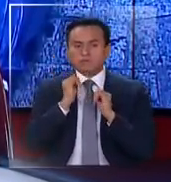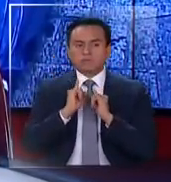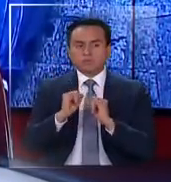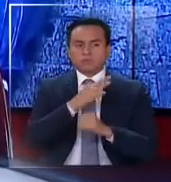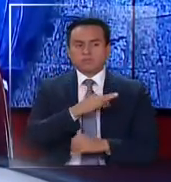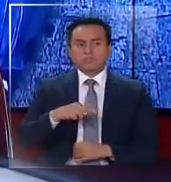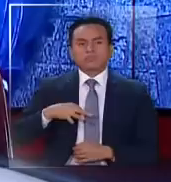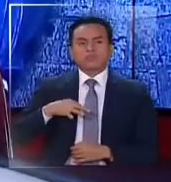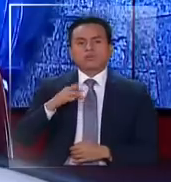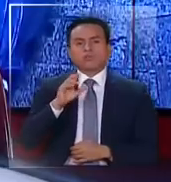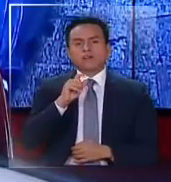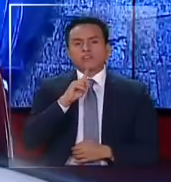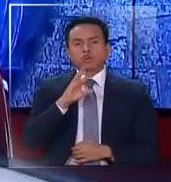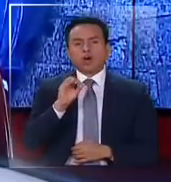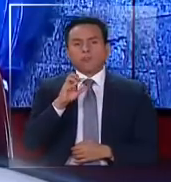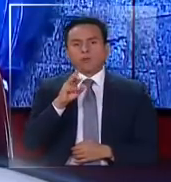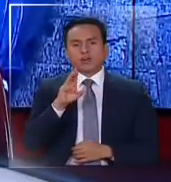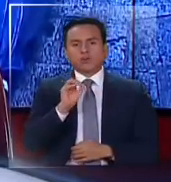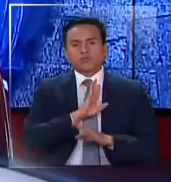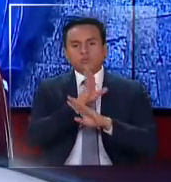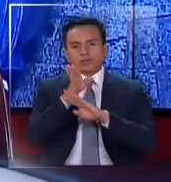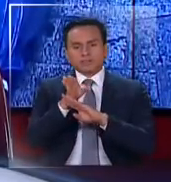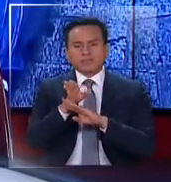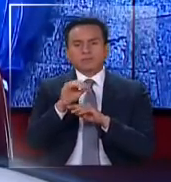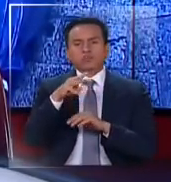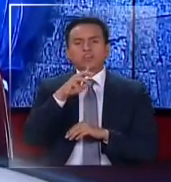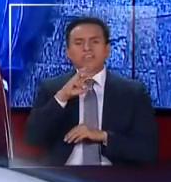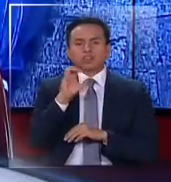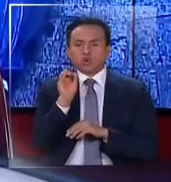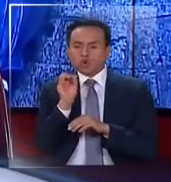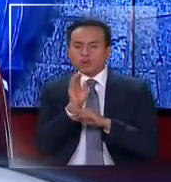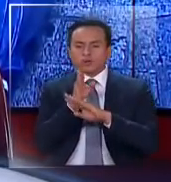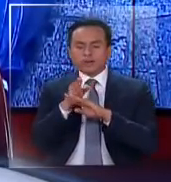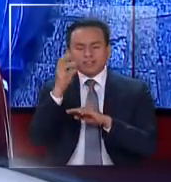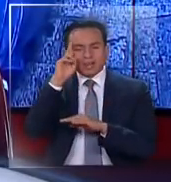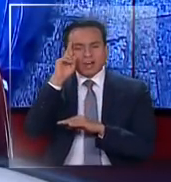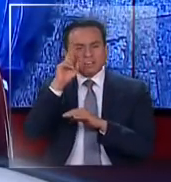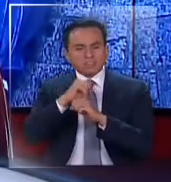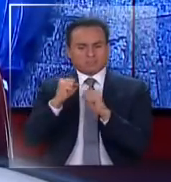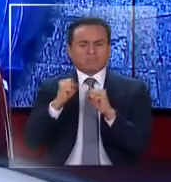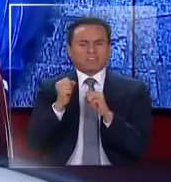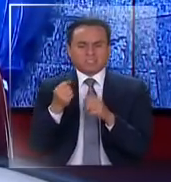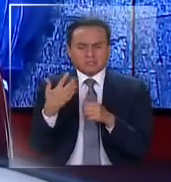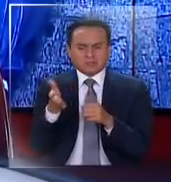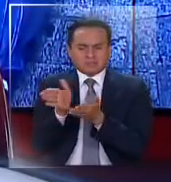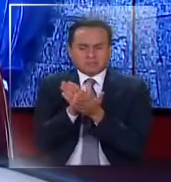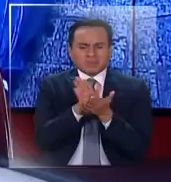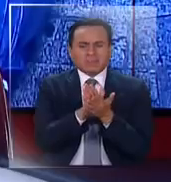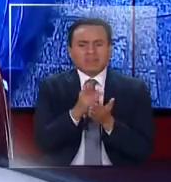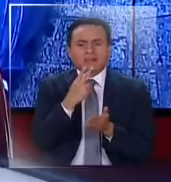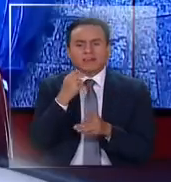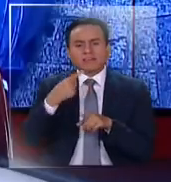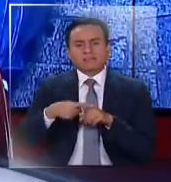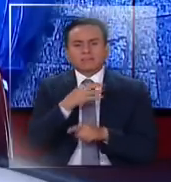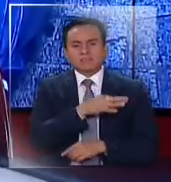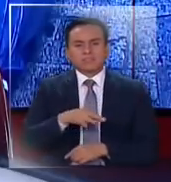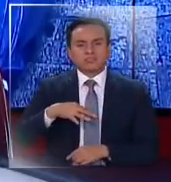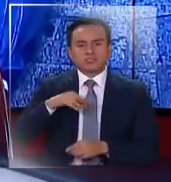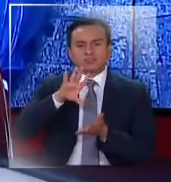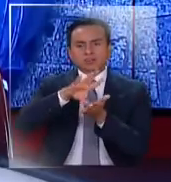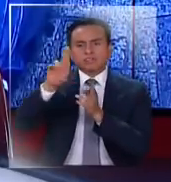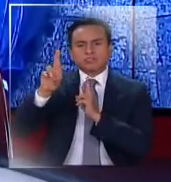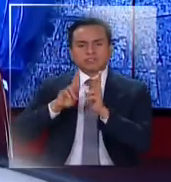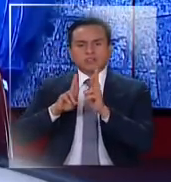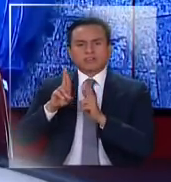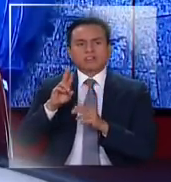Roberto Ampuero, el canciller, tras visitar el monolito que recuerda el atentado que acabó con la vida del ex ministro de Relaciones